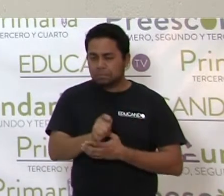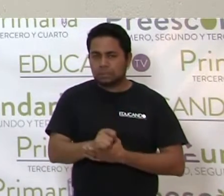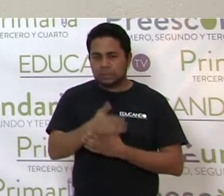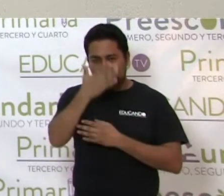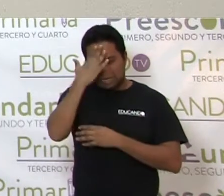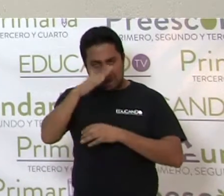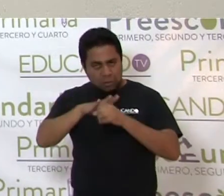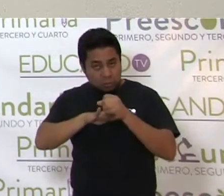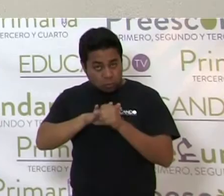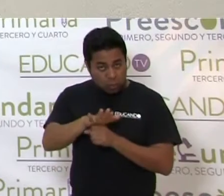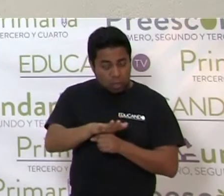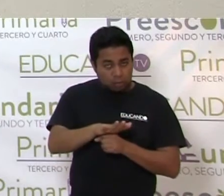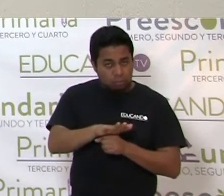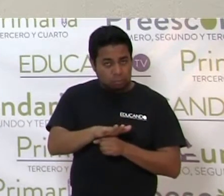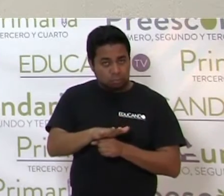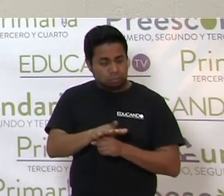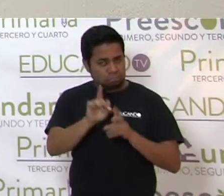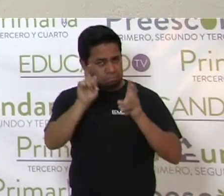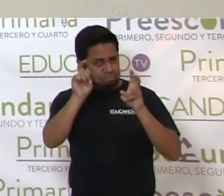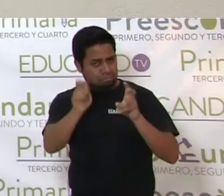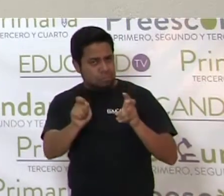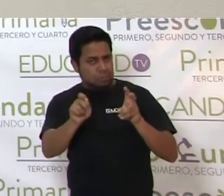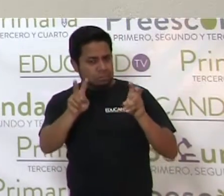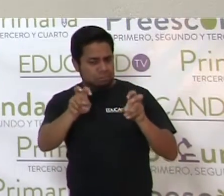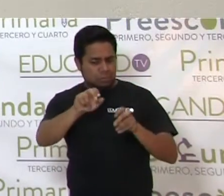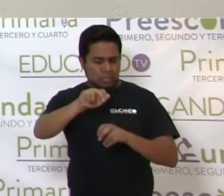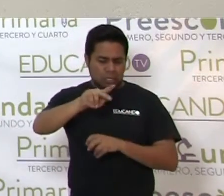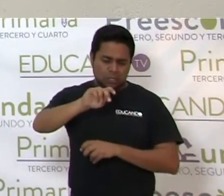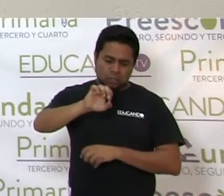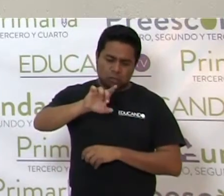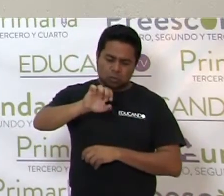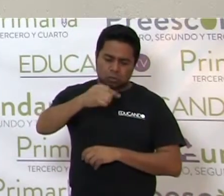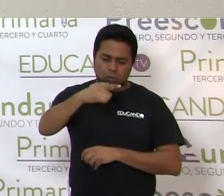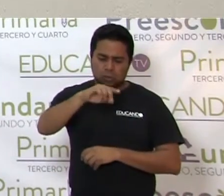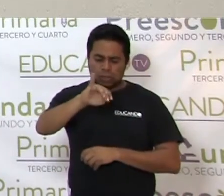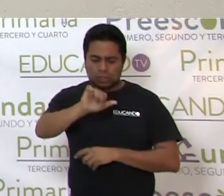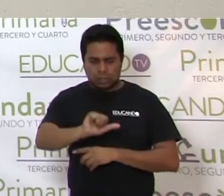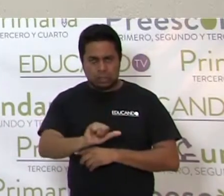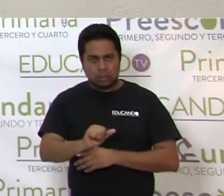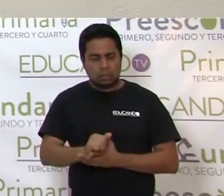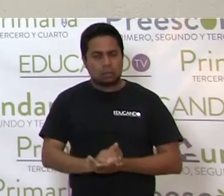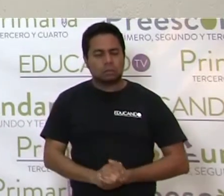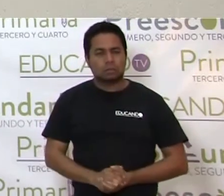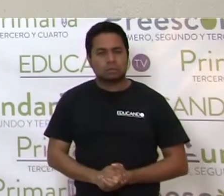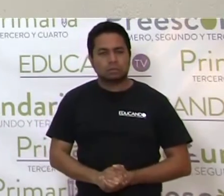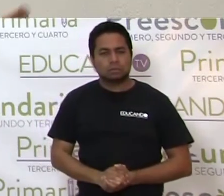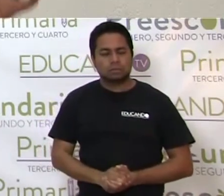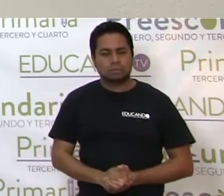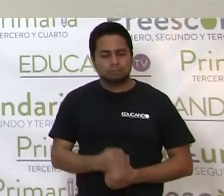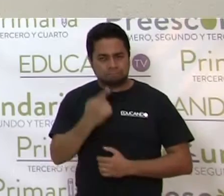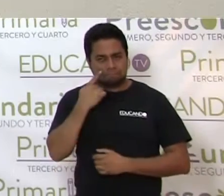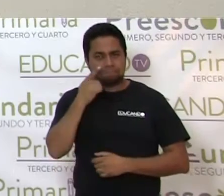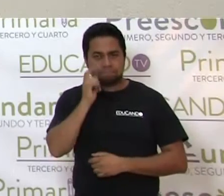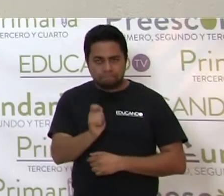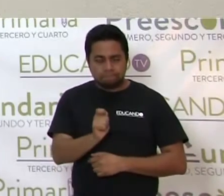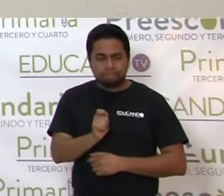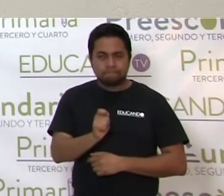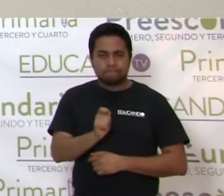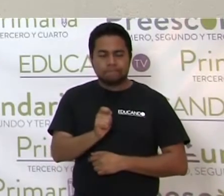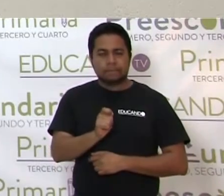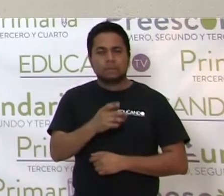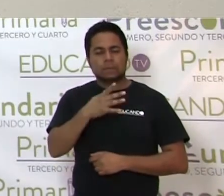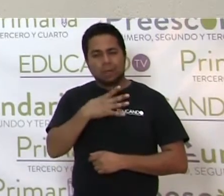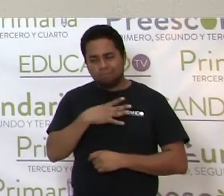¿Saben de qué se trata? Bueno, en lo general, una antología es una colección